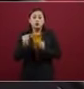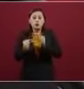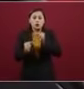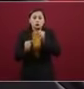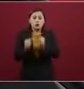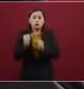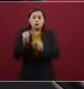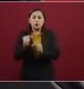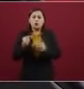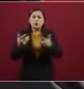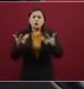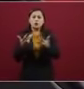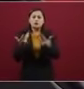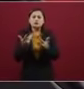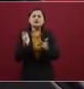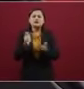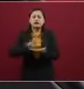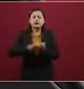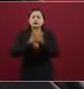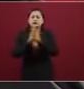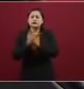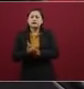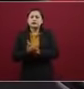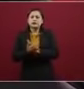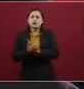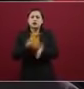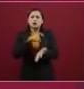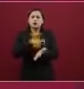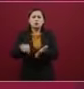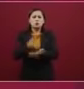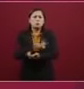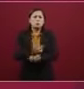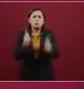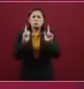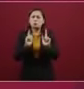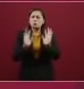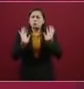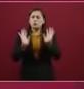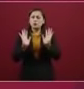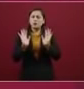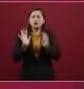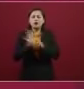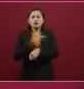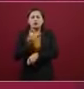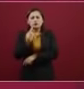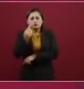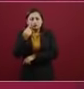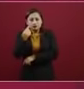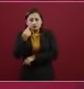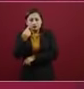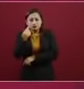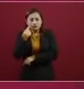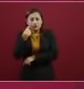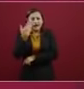el libre mercado, porque es una paradoja. Hablaban de libre